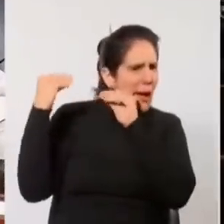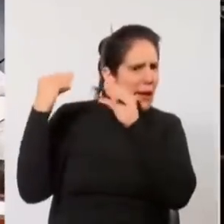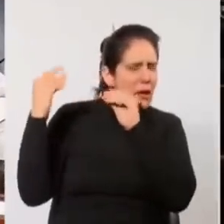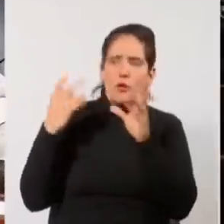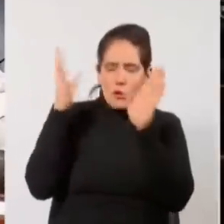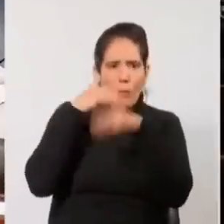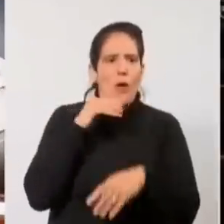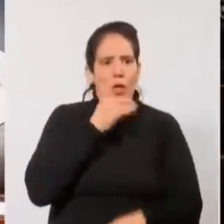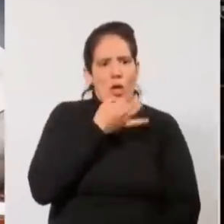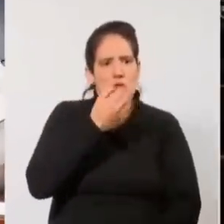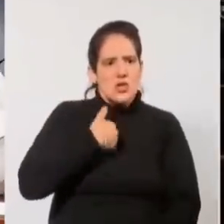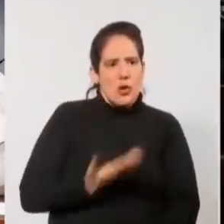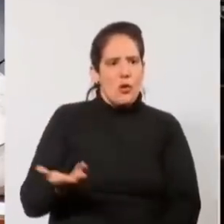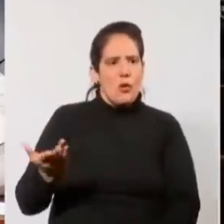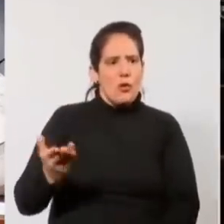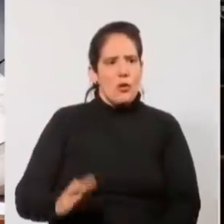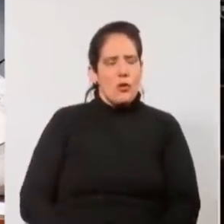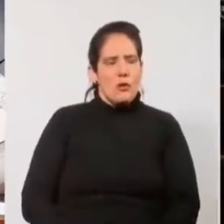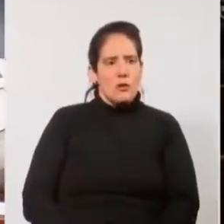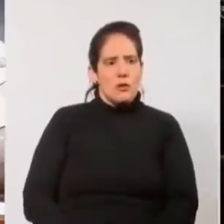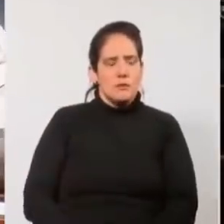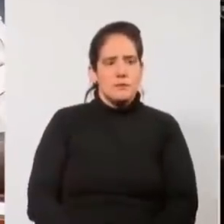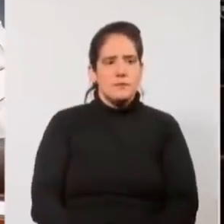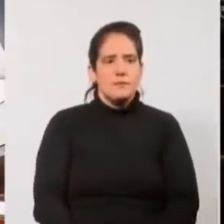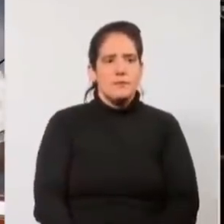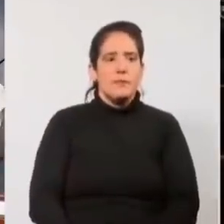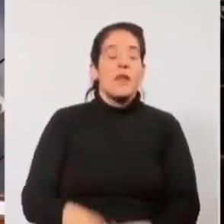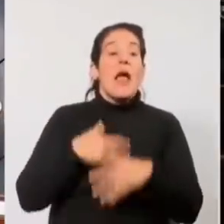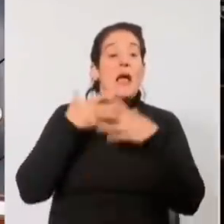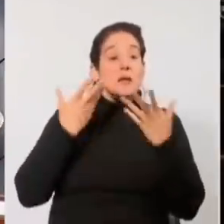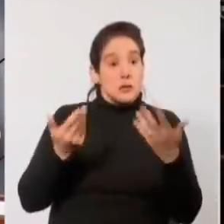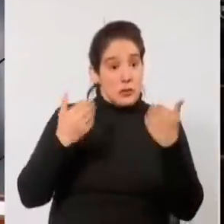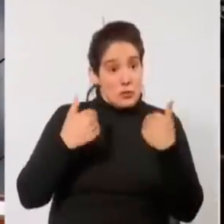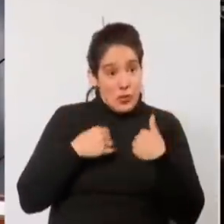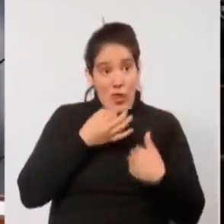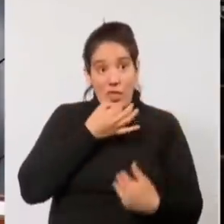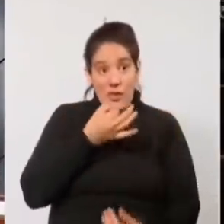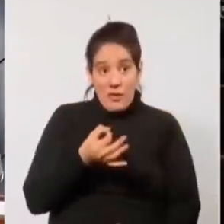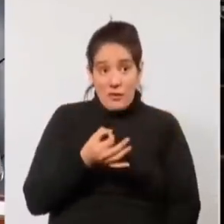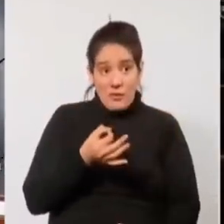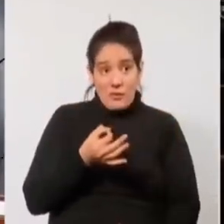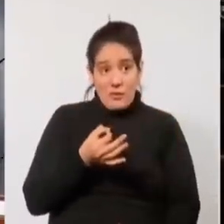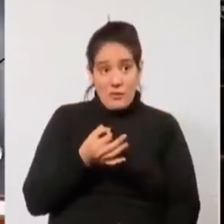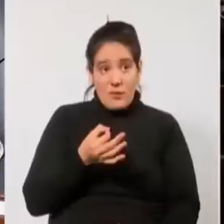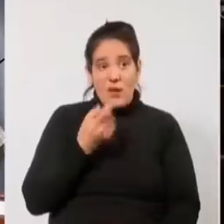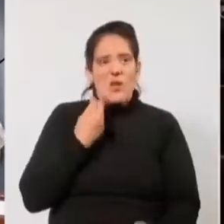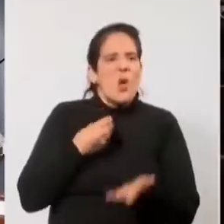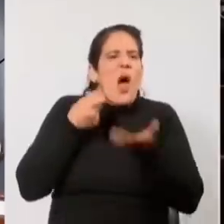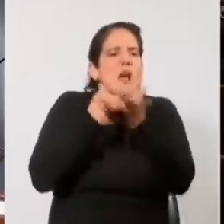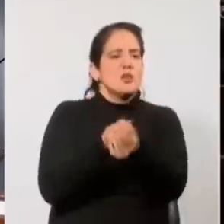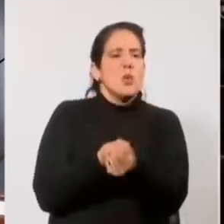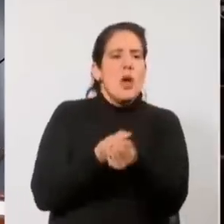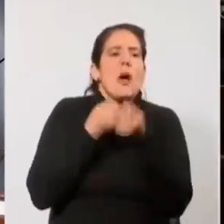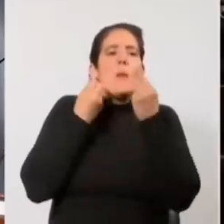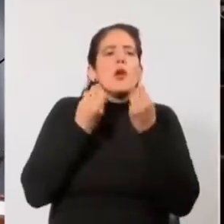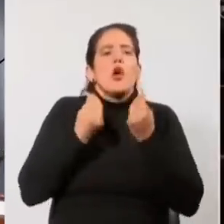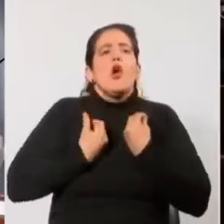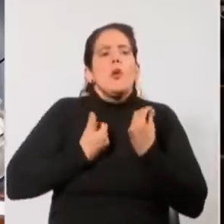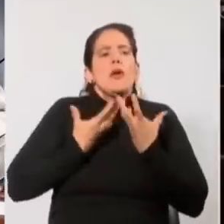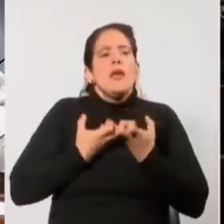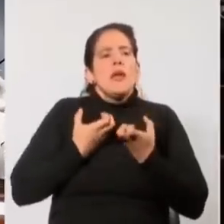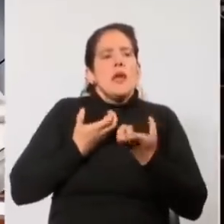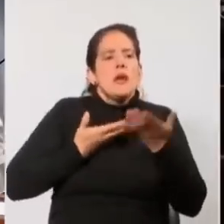está poniendo su voz sobre lo que nosotros decimos. Entonces, lo que yo digo que no aporta, porque ¿cómo quieren que